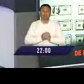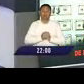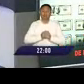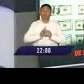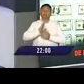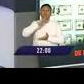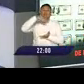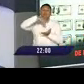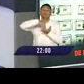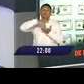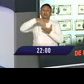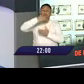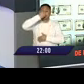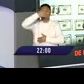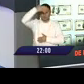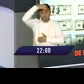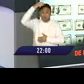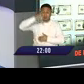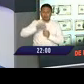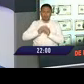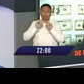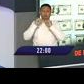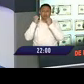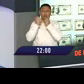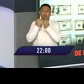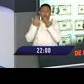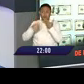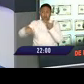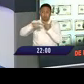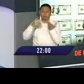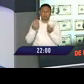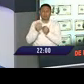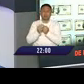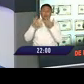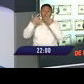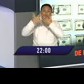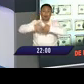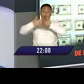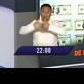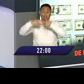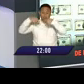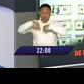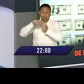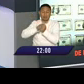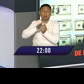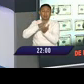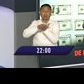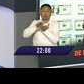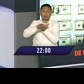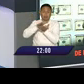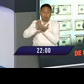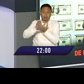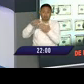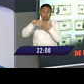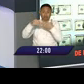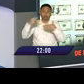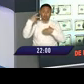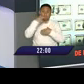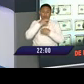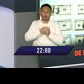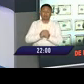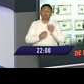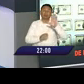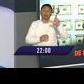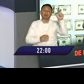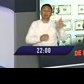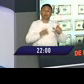En el centro de la ciudad de Santo Domingo fue desmantelada una fábrica clandestina donde elaboraban billetes falsos. 5 personas